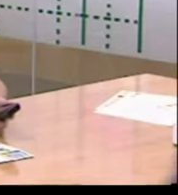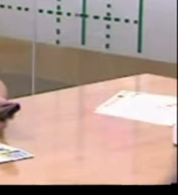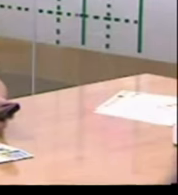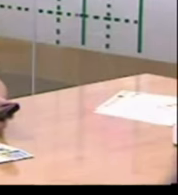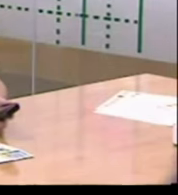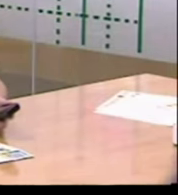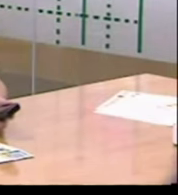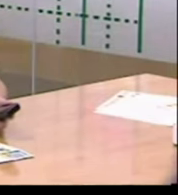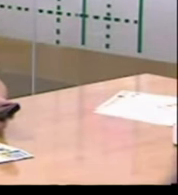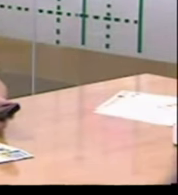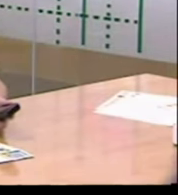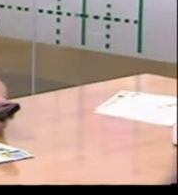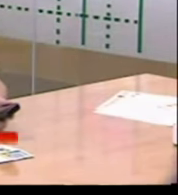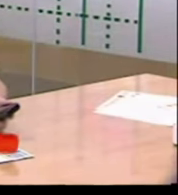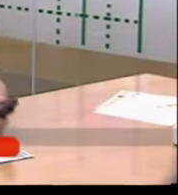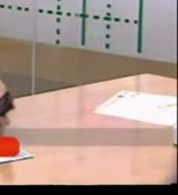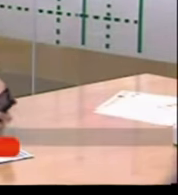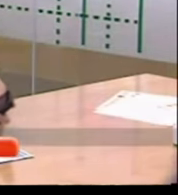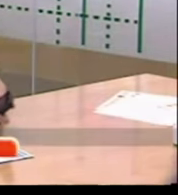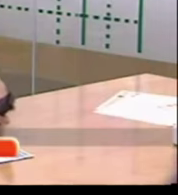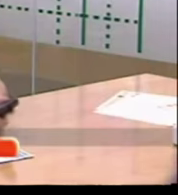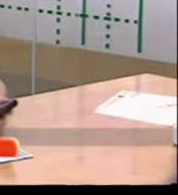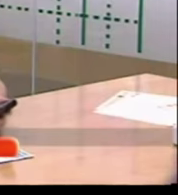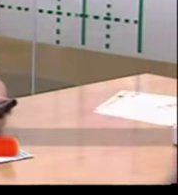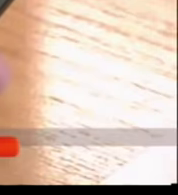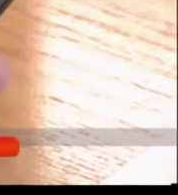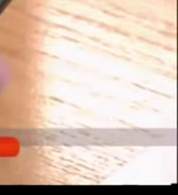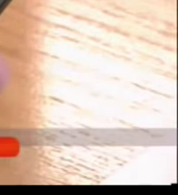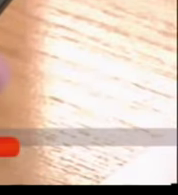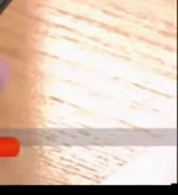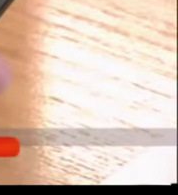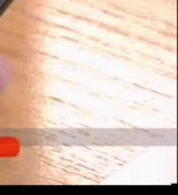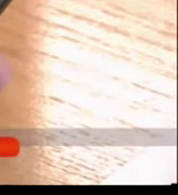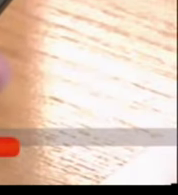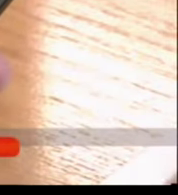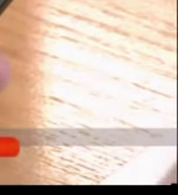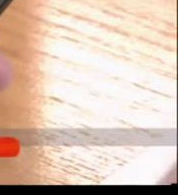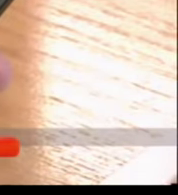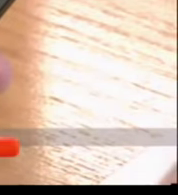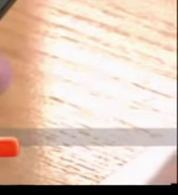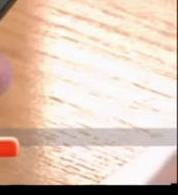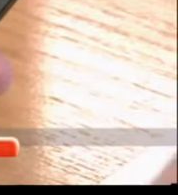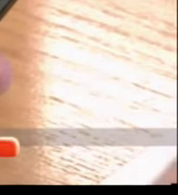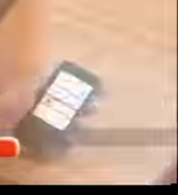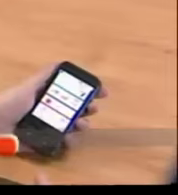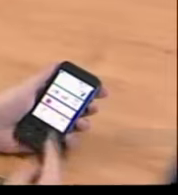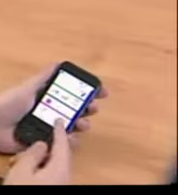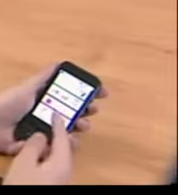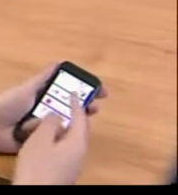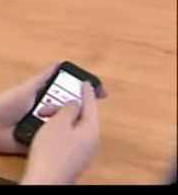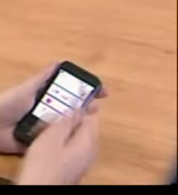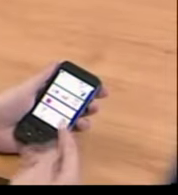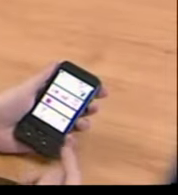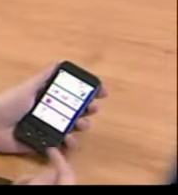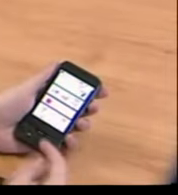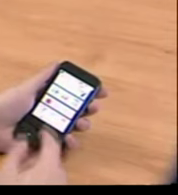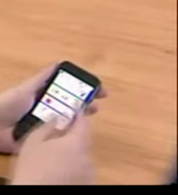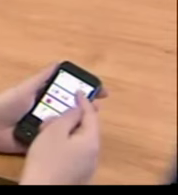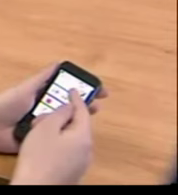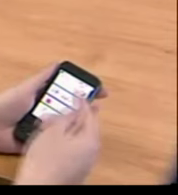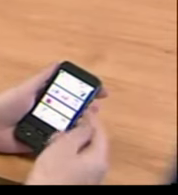otras. Entonces nosotros leemos aquí cualquier producto y aparece reflejado directamente en la aplicación en el inventario. Aquí vemos que hay 2